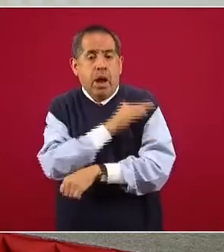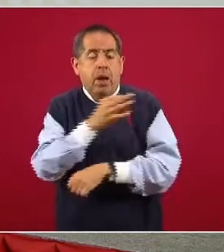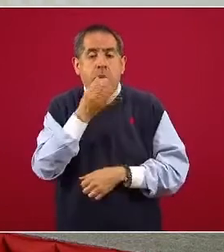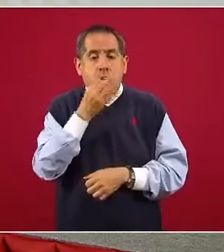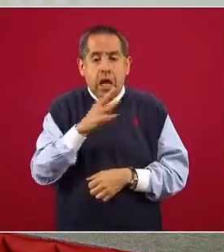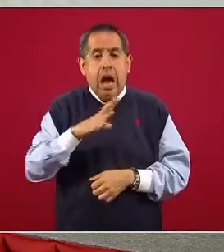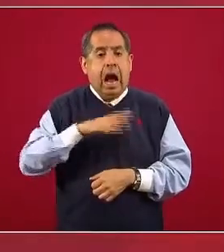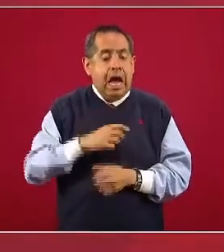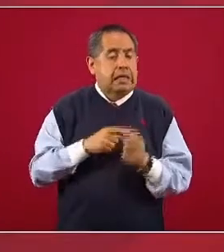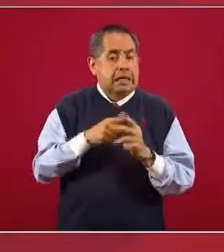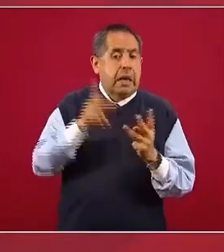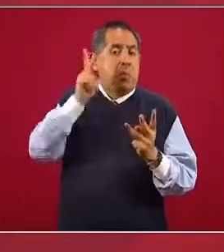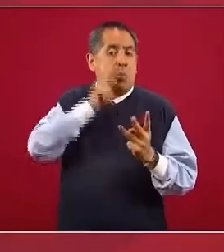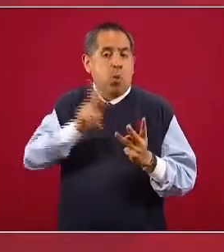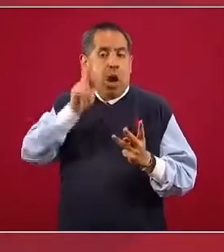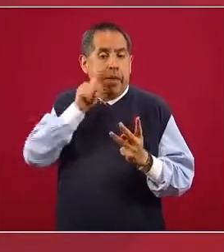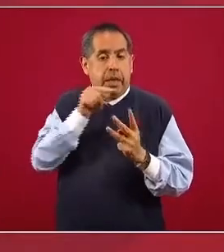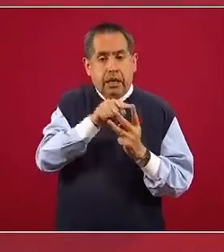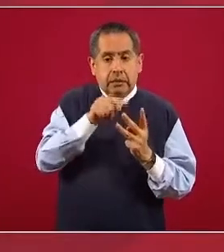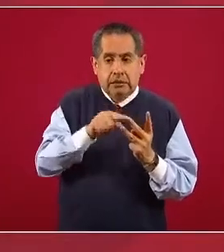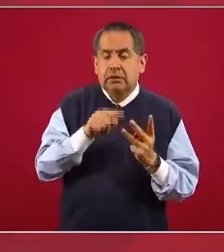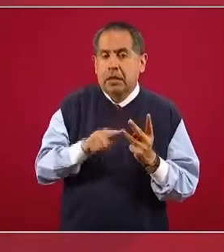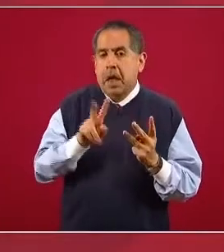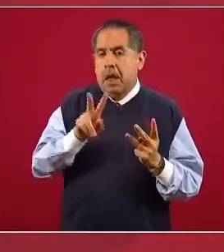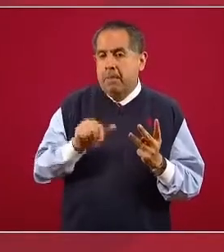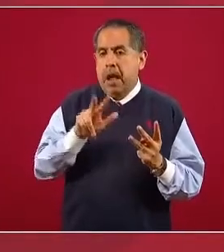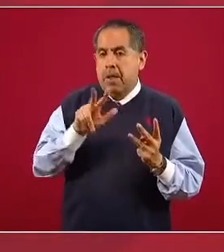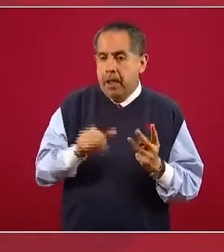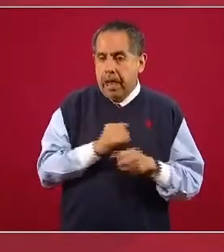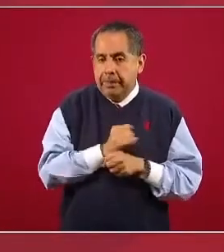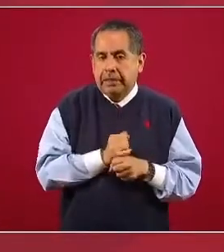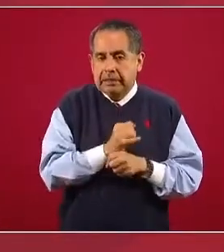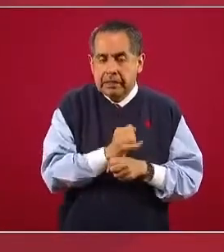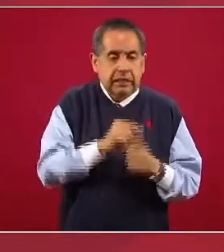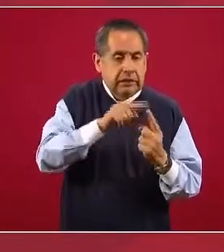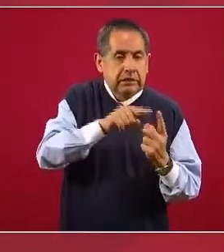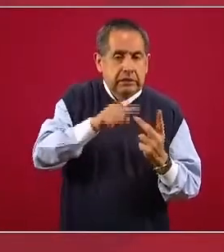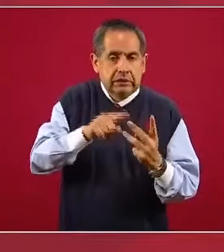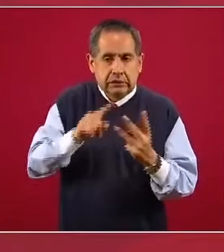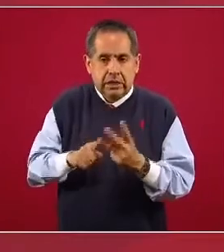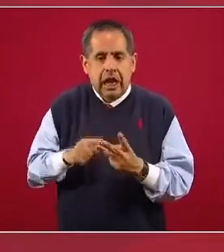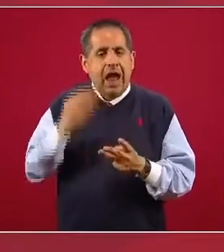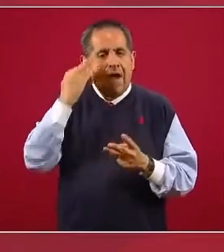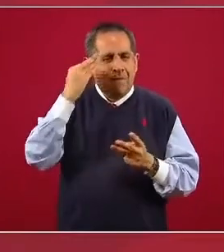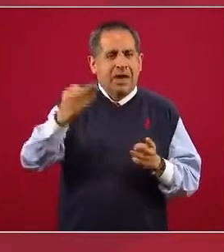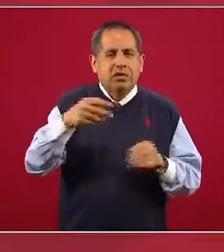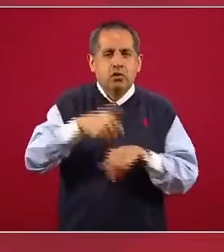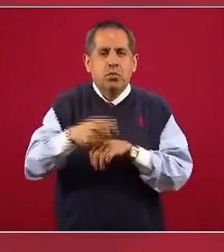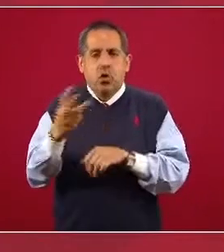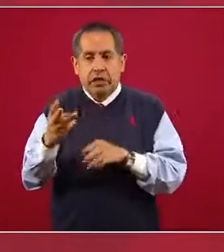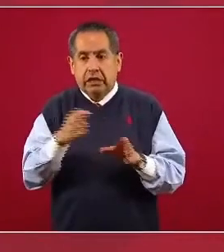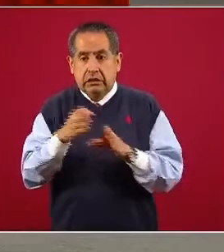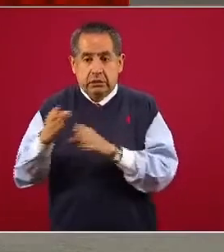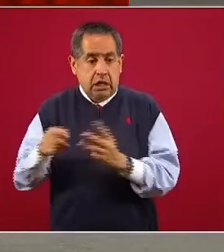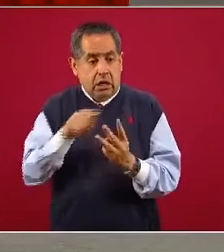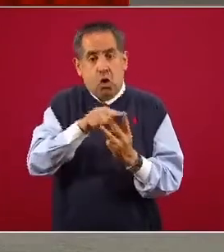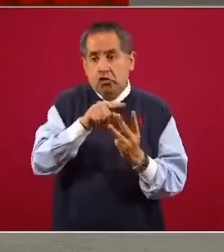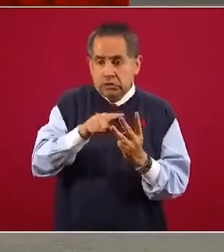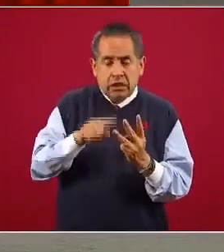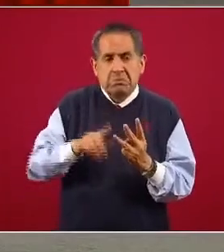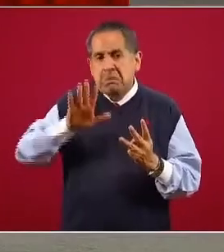3 candidatos a vacunas que están en la fase más avanzada de investigación, que es la fase 3 de investigación clínica. Los 3 dan